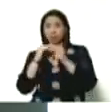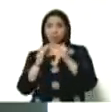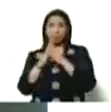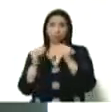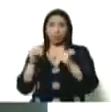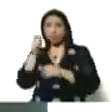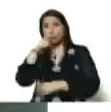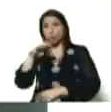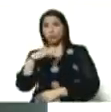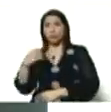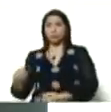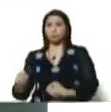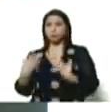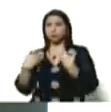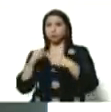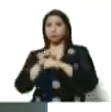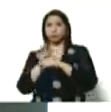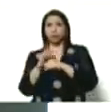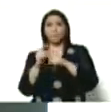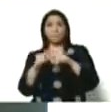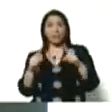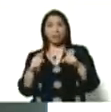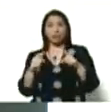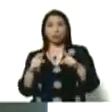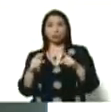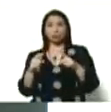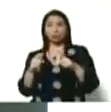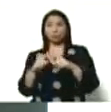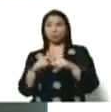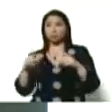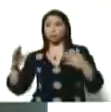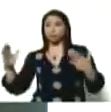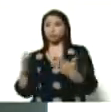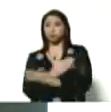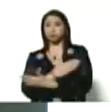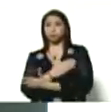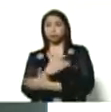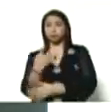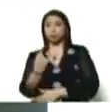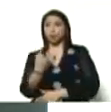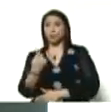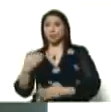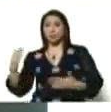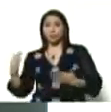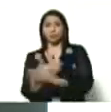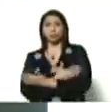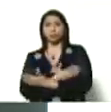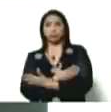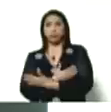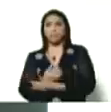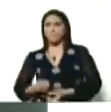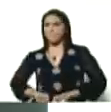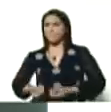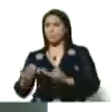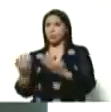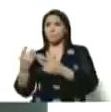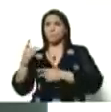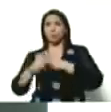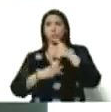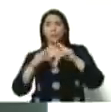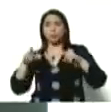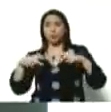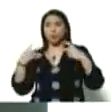infectada por COVID-19? Pero para desalojarlos, no solamente basta con desalojarlos, sino con llevar un programa